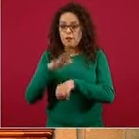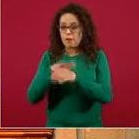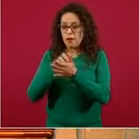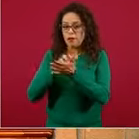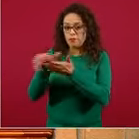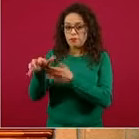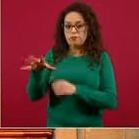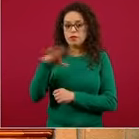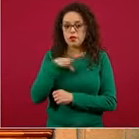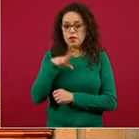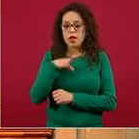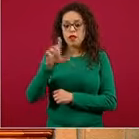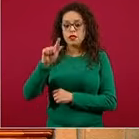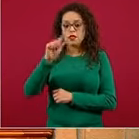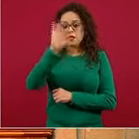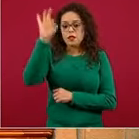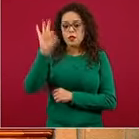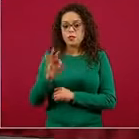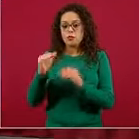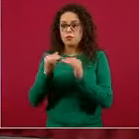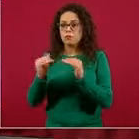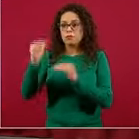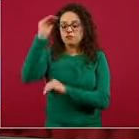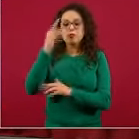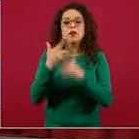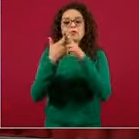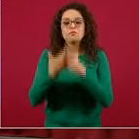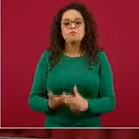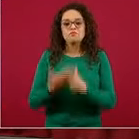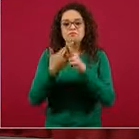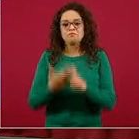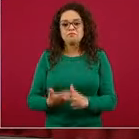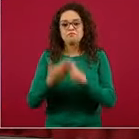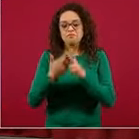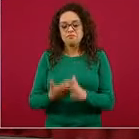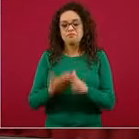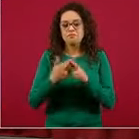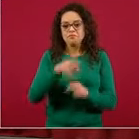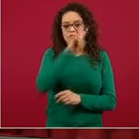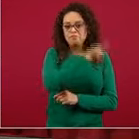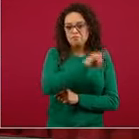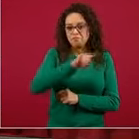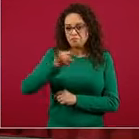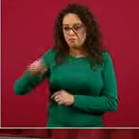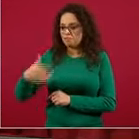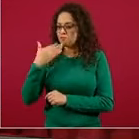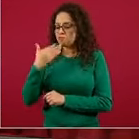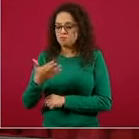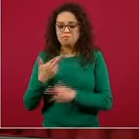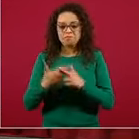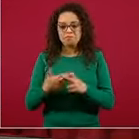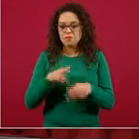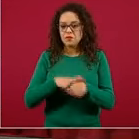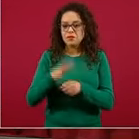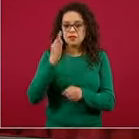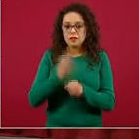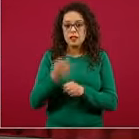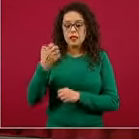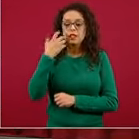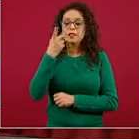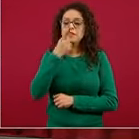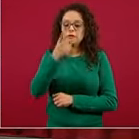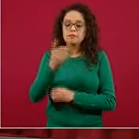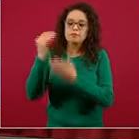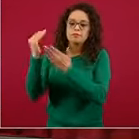que tienen más del 70% de disponibilidad, es decir, tienen muchas camas, y esto también habla de la